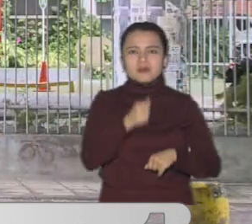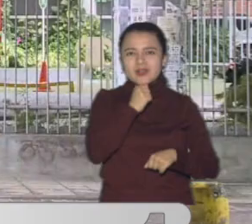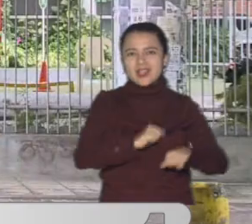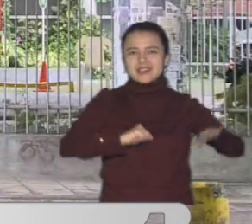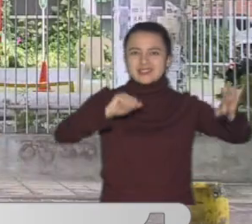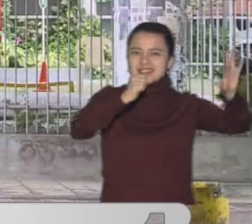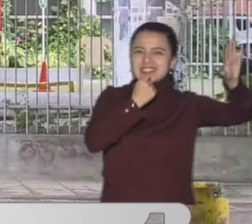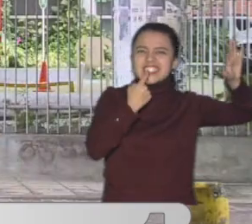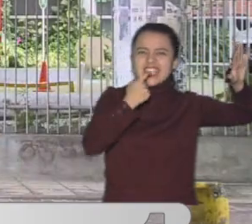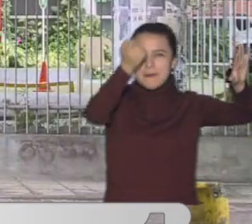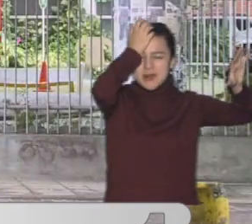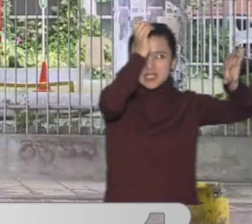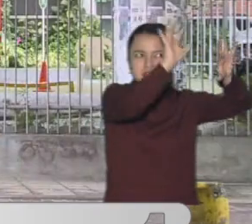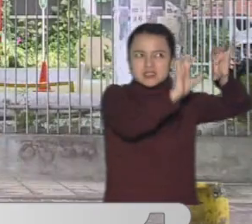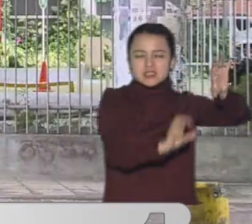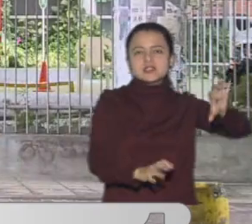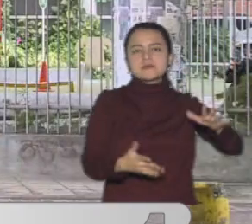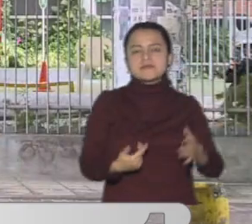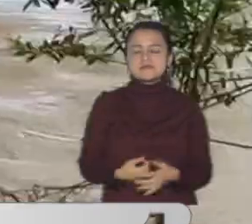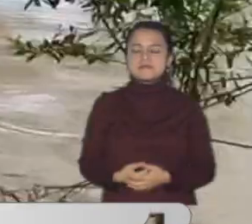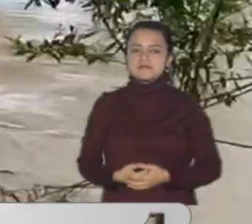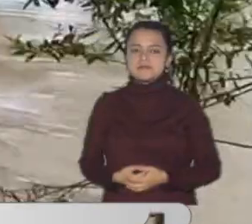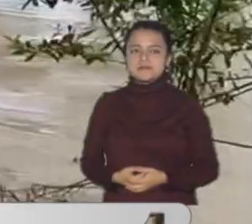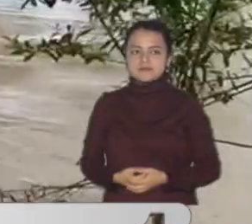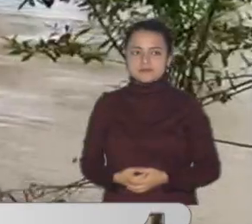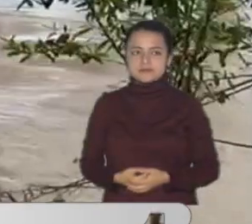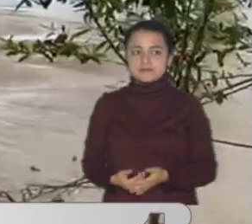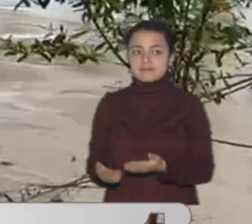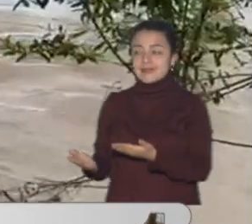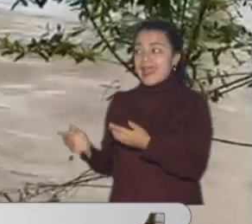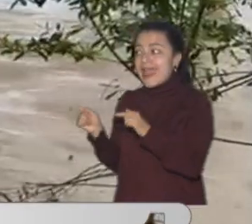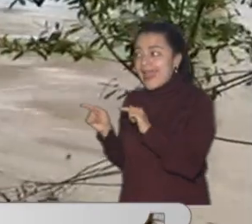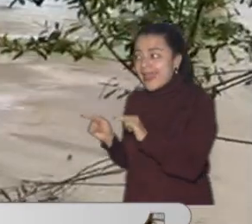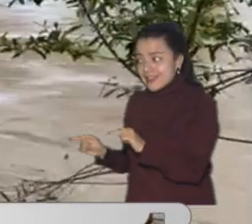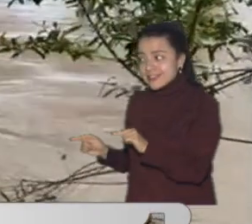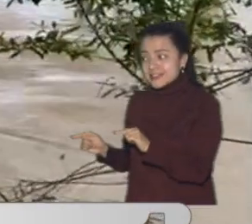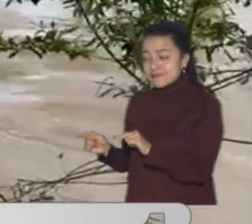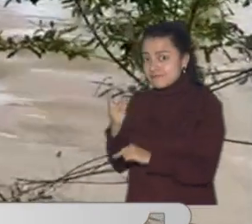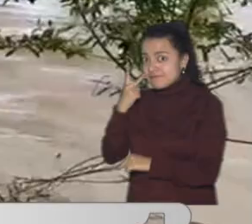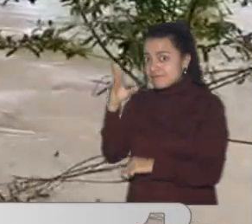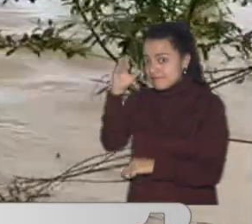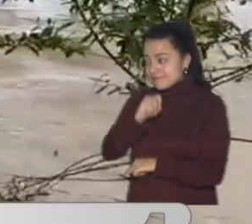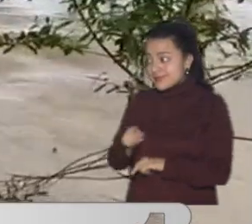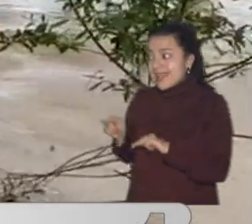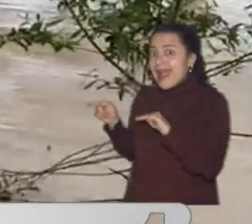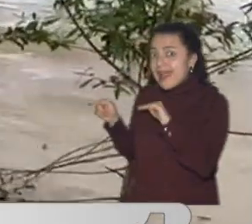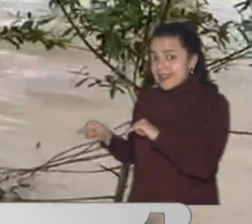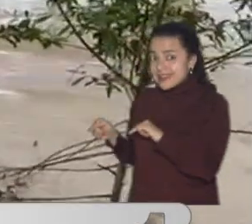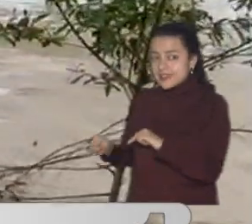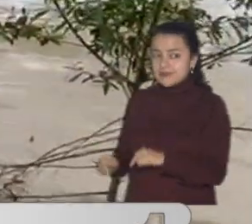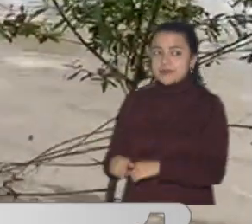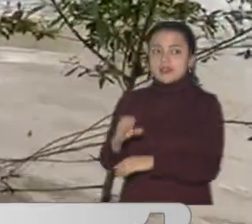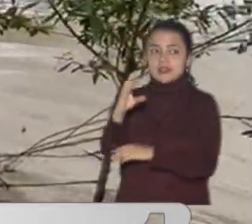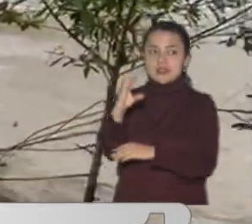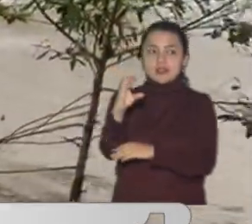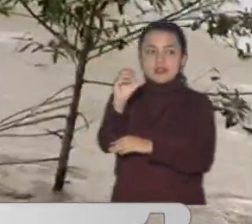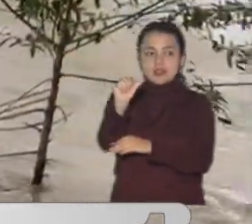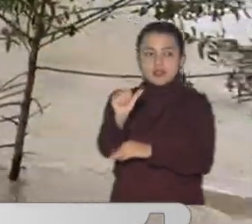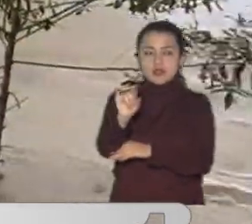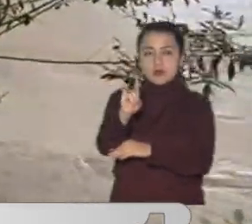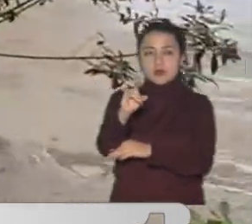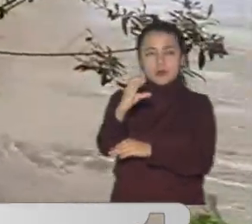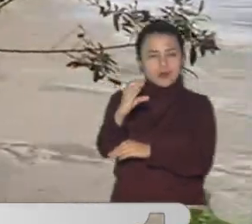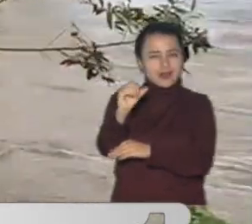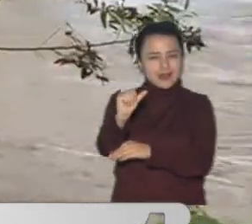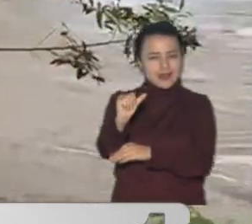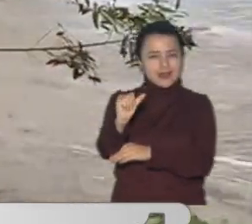súbitas de quebradas y ríos. Este es el panorama en el corregimiento de Cauca Seco, zona rural de Palmira, Valle del Cauca,